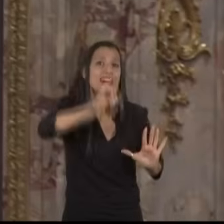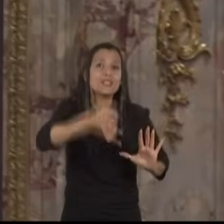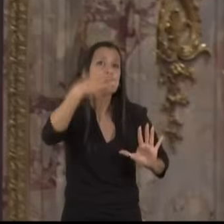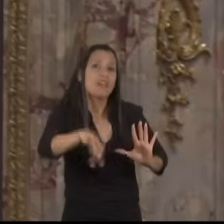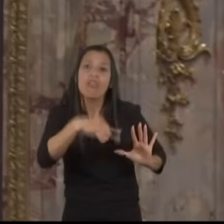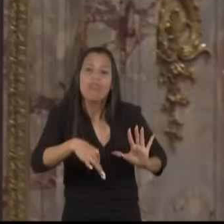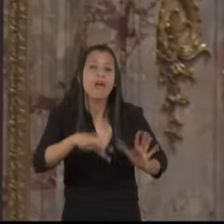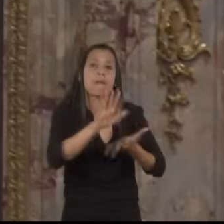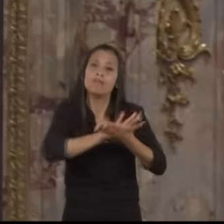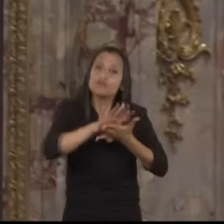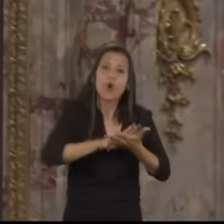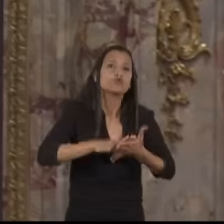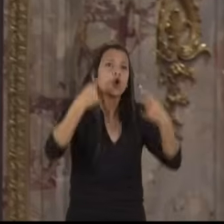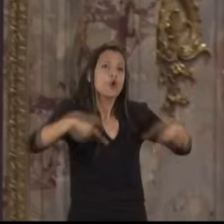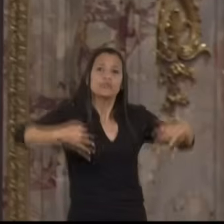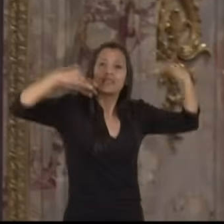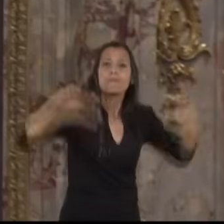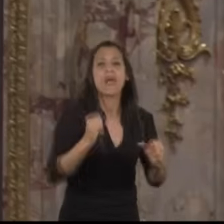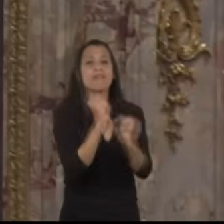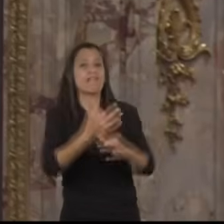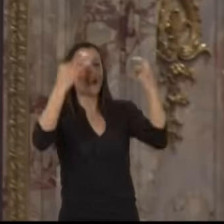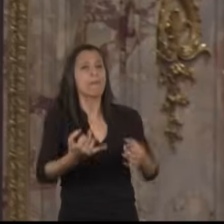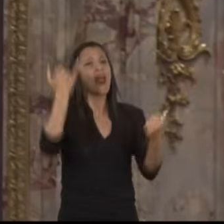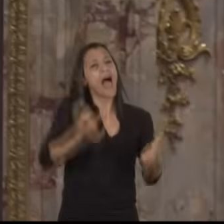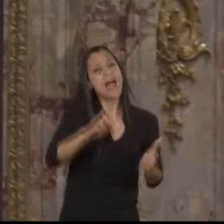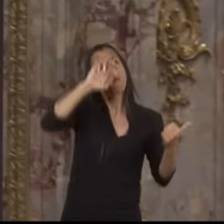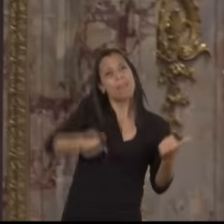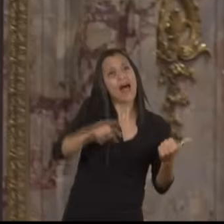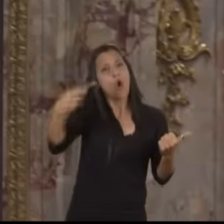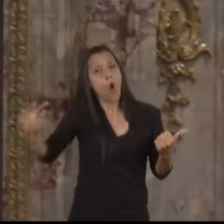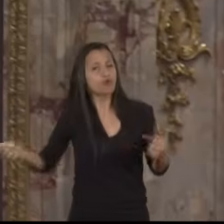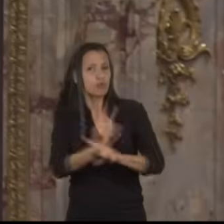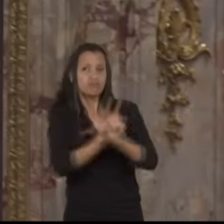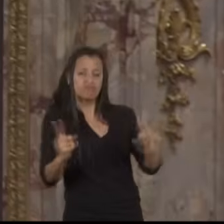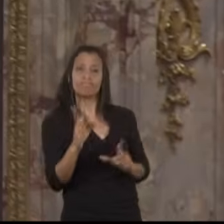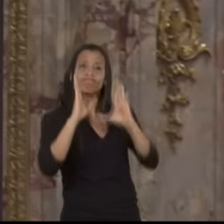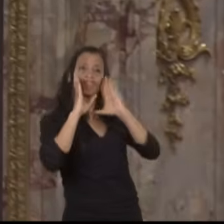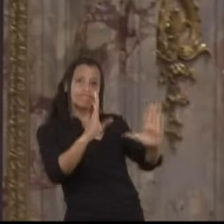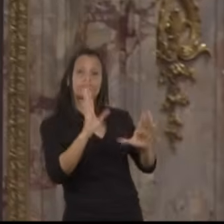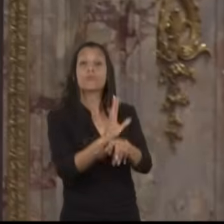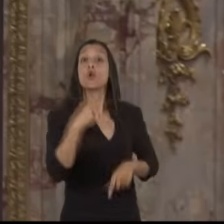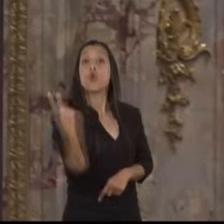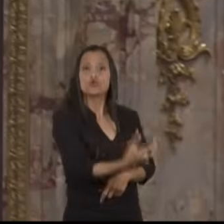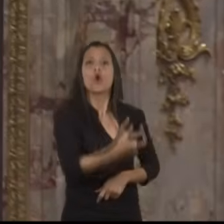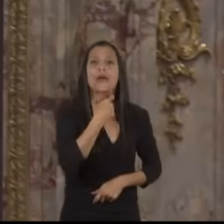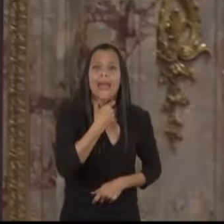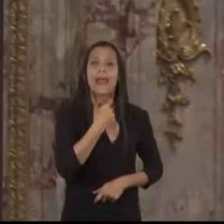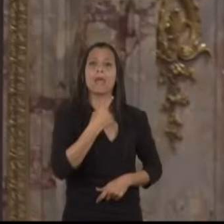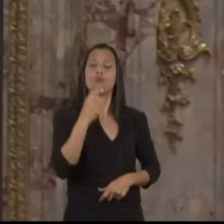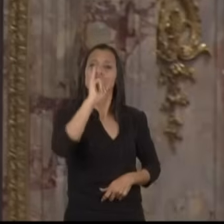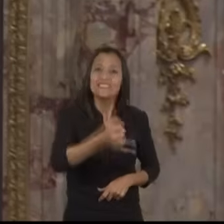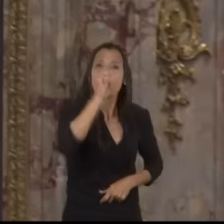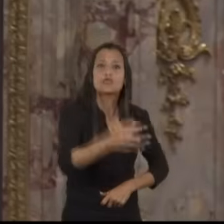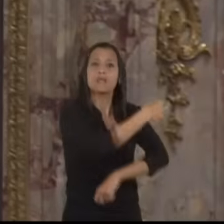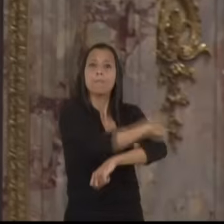bien. Porque ya no nos queda ninguna otra opción. Es hora de asumir finalmente que si queremos que haya menos pobreza,